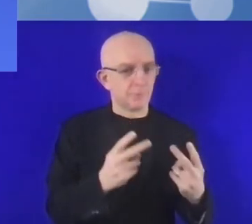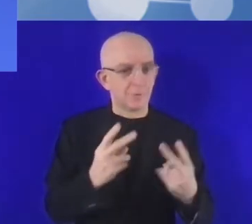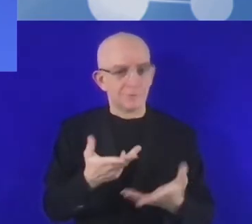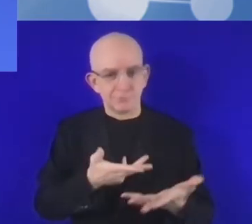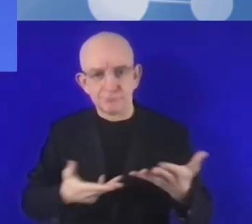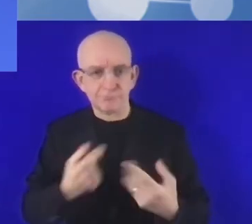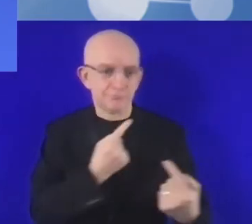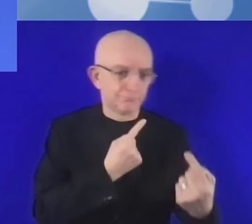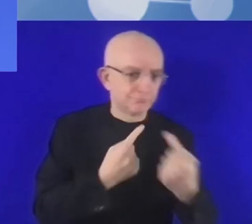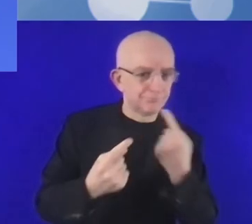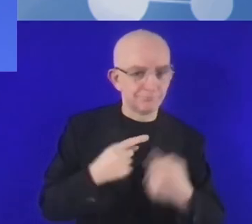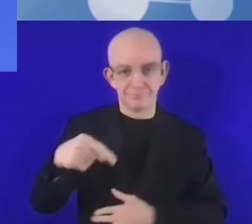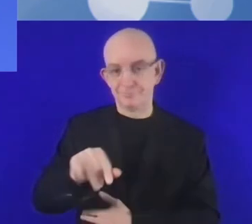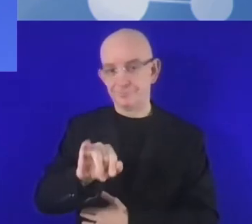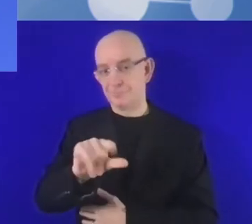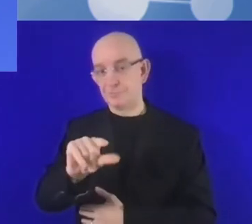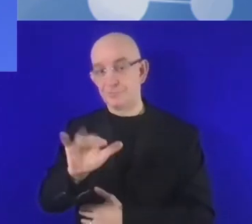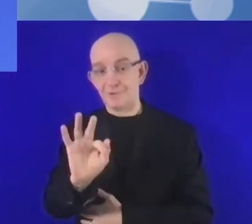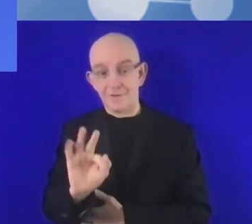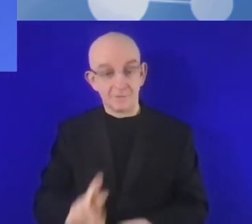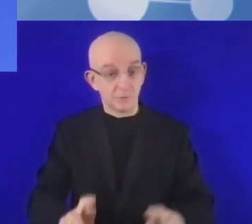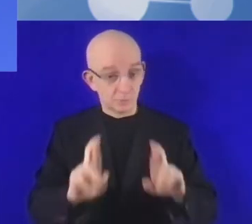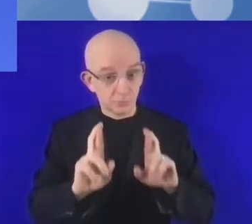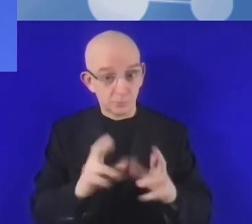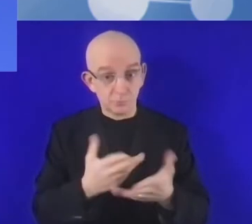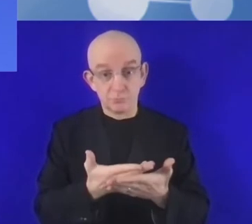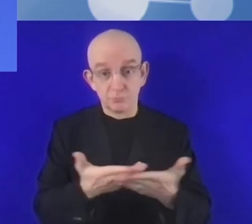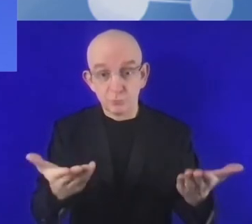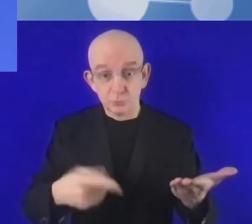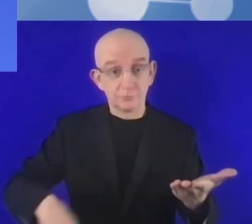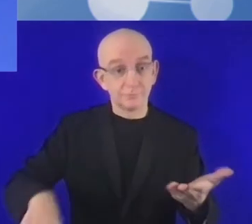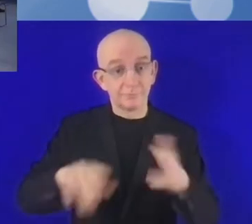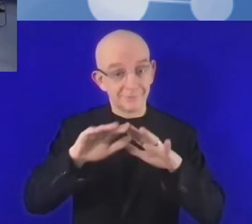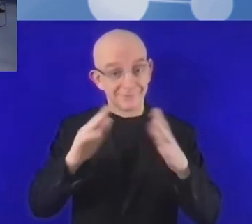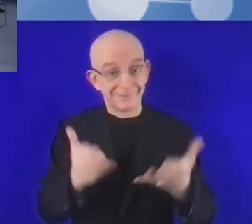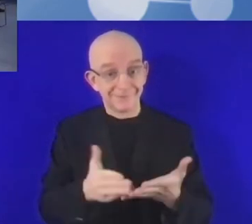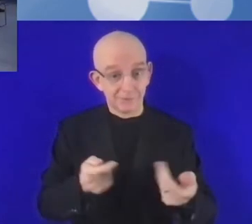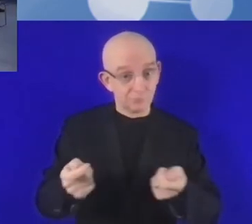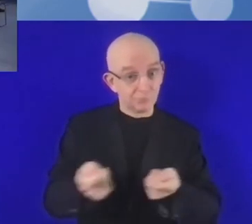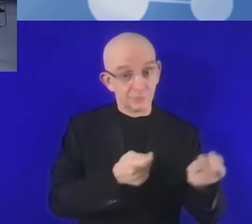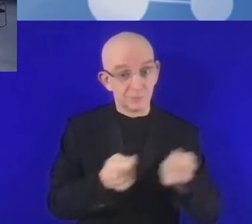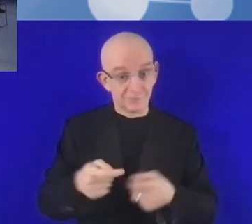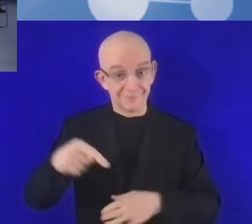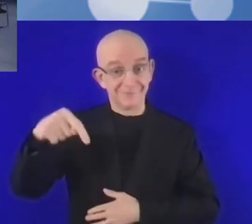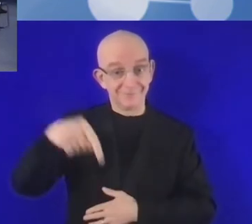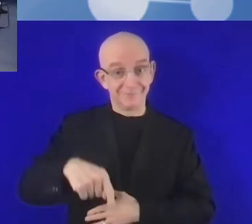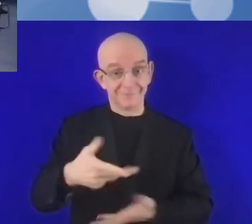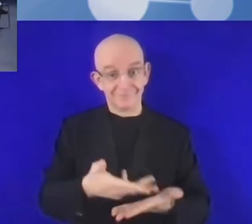digital. Estoy convencido de que todos ustedes formarán parte de este proceso